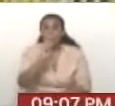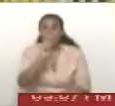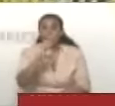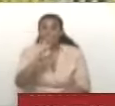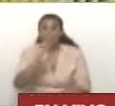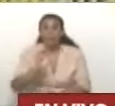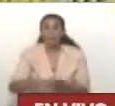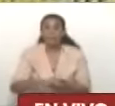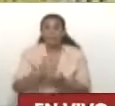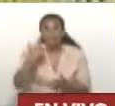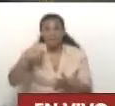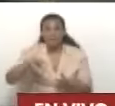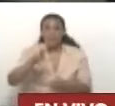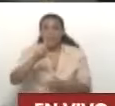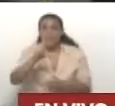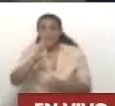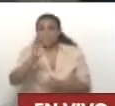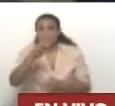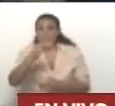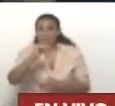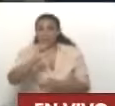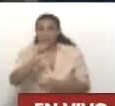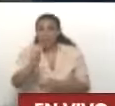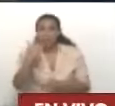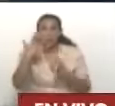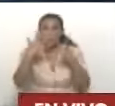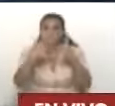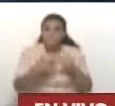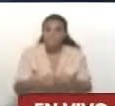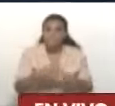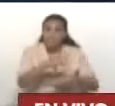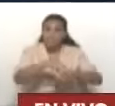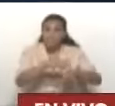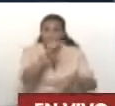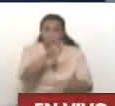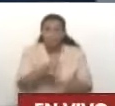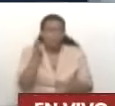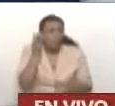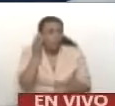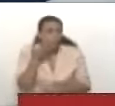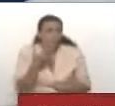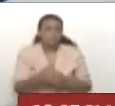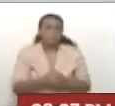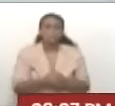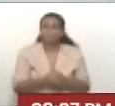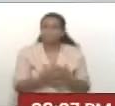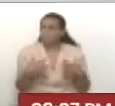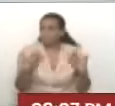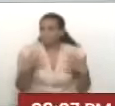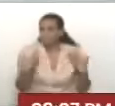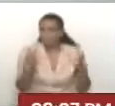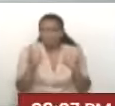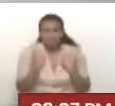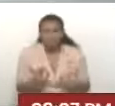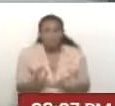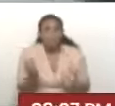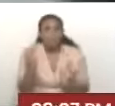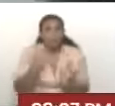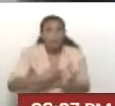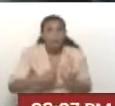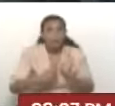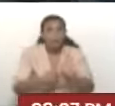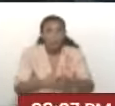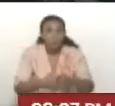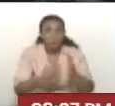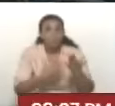hecho un trabajo maravilloso y nuestra ministra nos lo va a detallar. Ministra. No, contenta, presidente, de una vez más estar en este programa, el